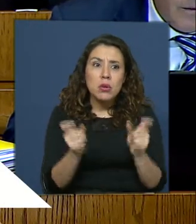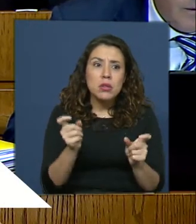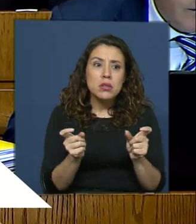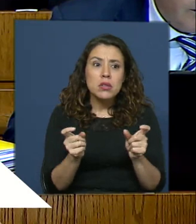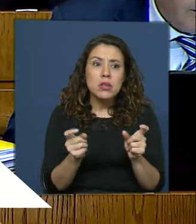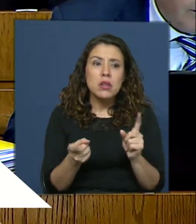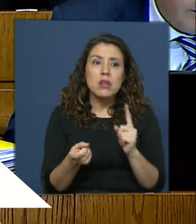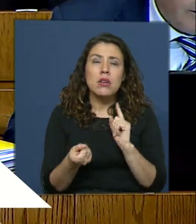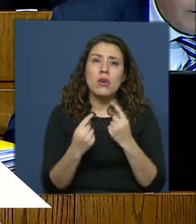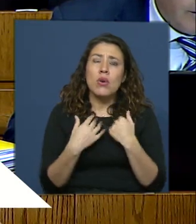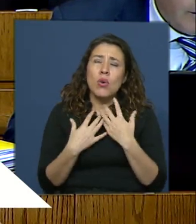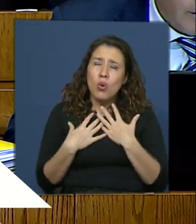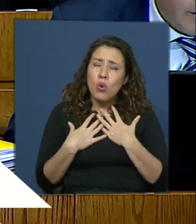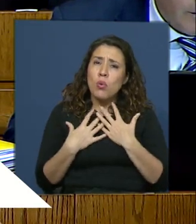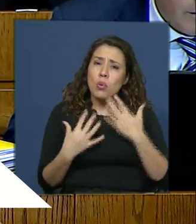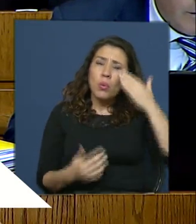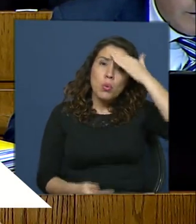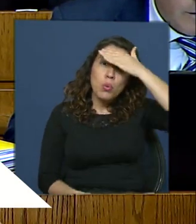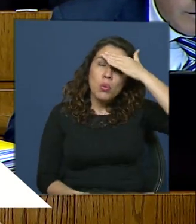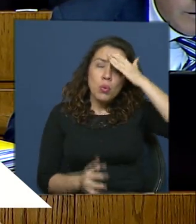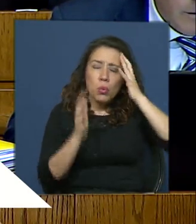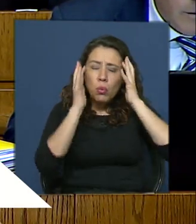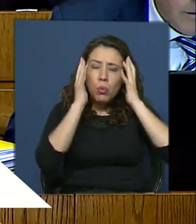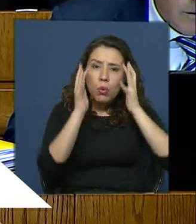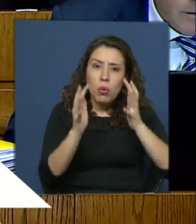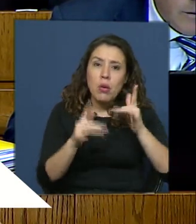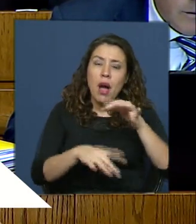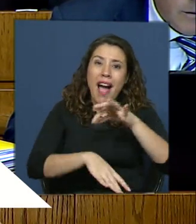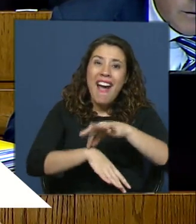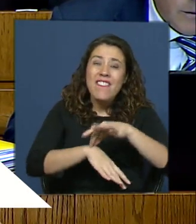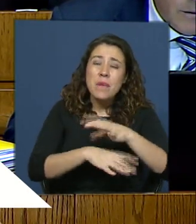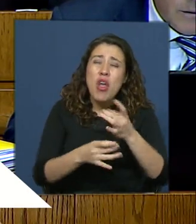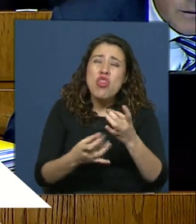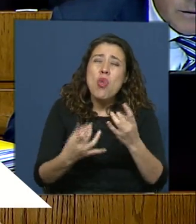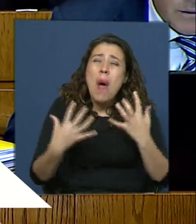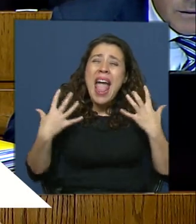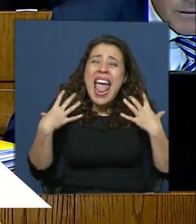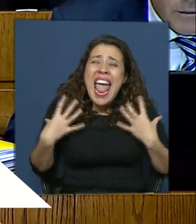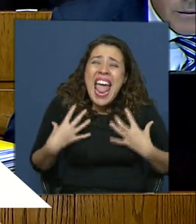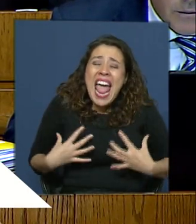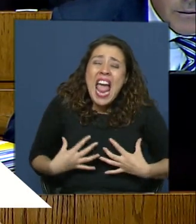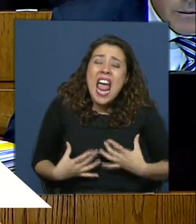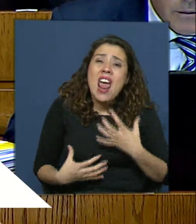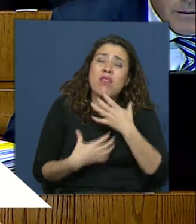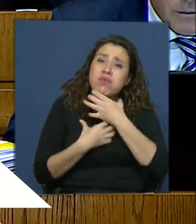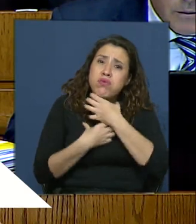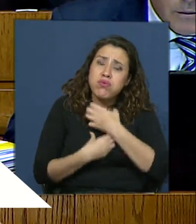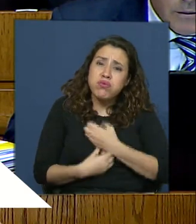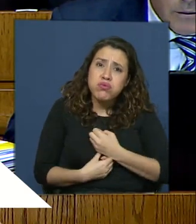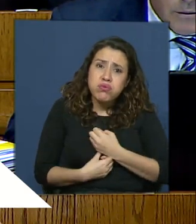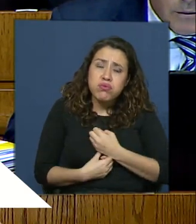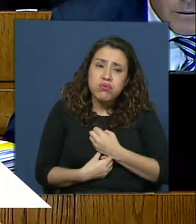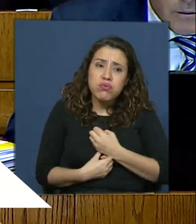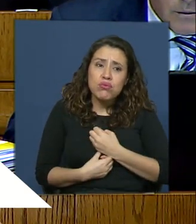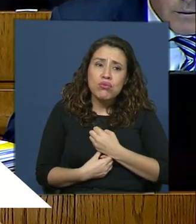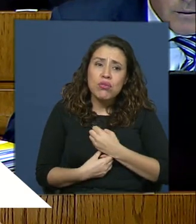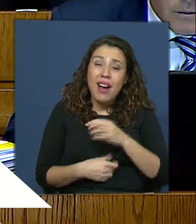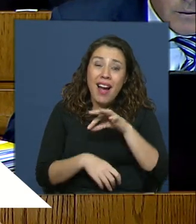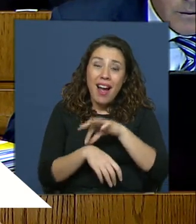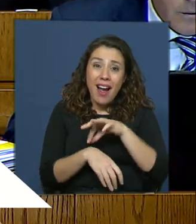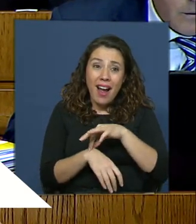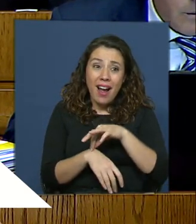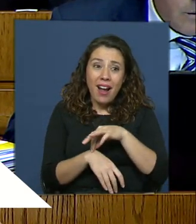me provoca una gran preocupación. Es una enfermedad dolorosa, una enfermedad angustiante. Es una enfermedad